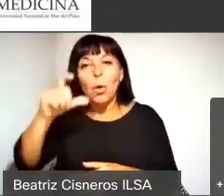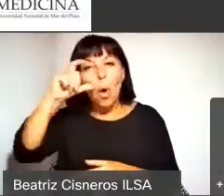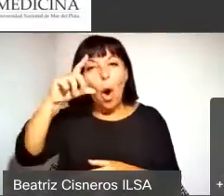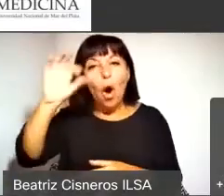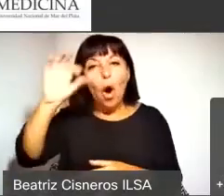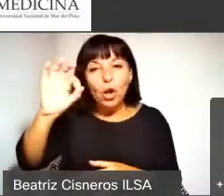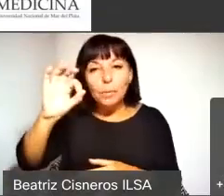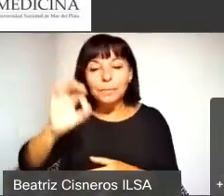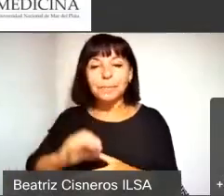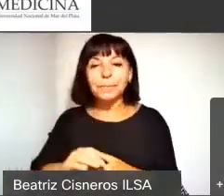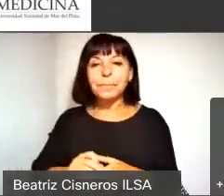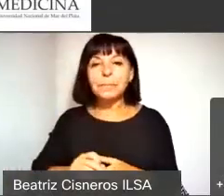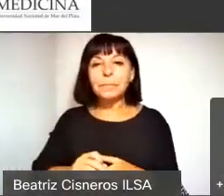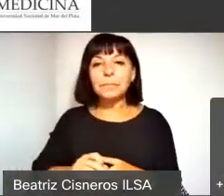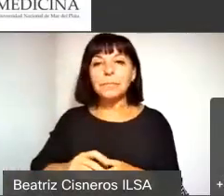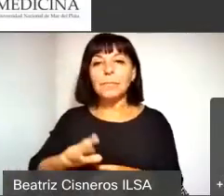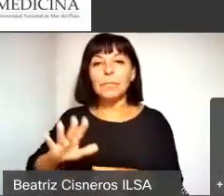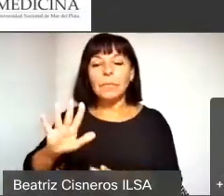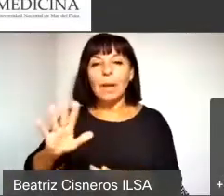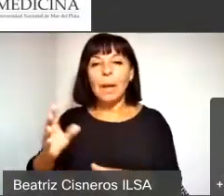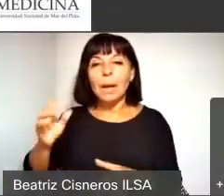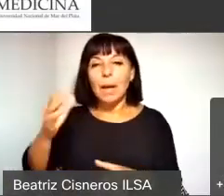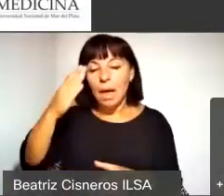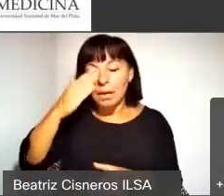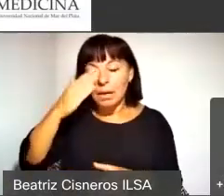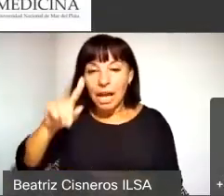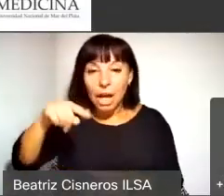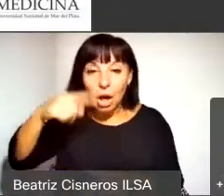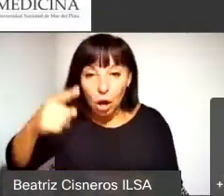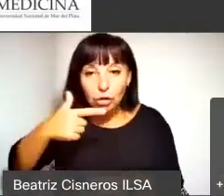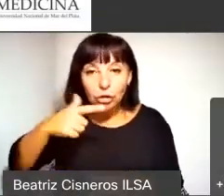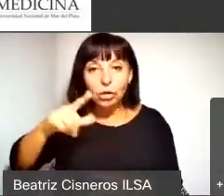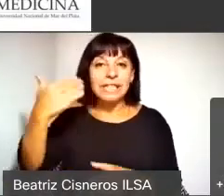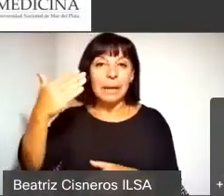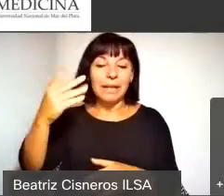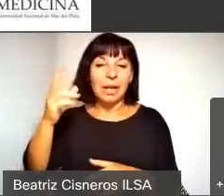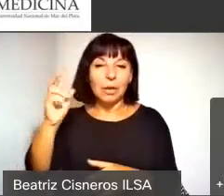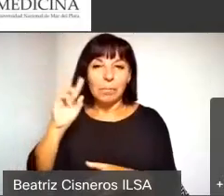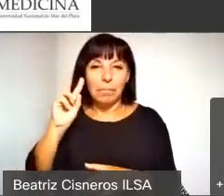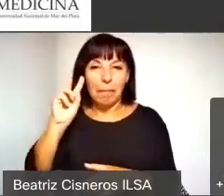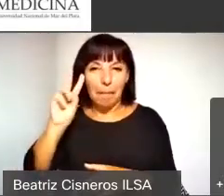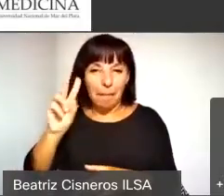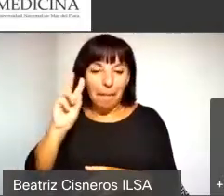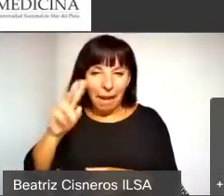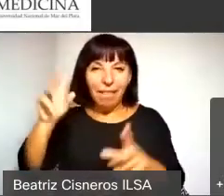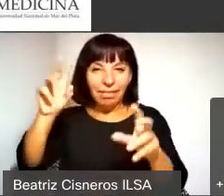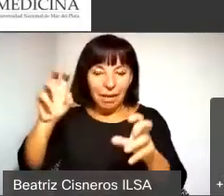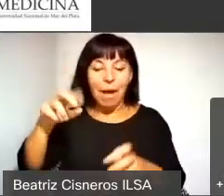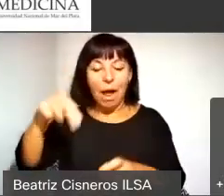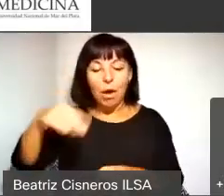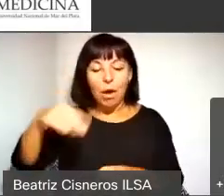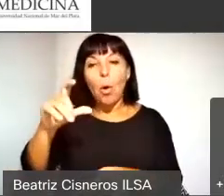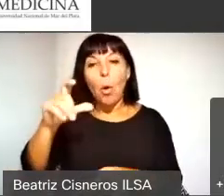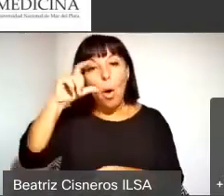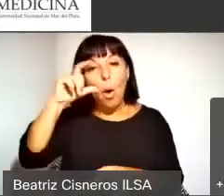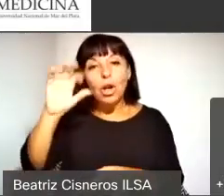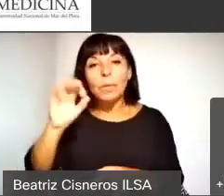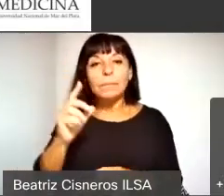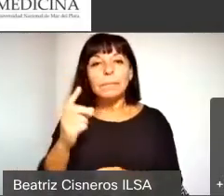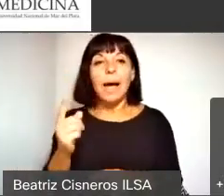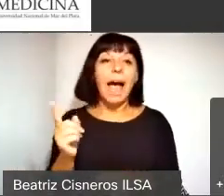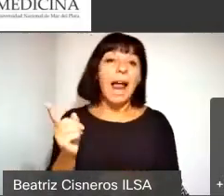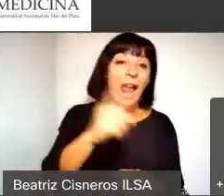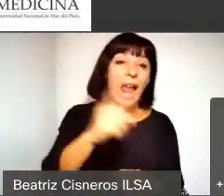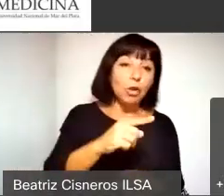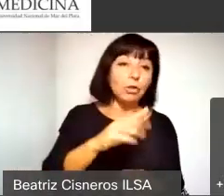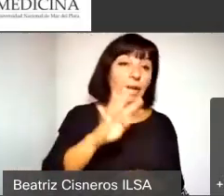ver con mayor detalle en el seminario siguiente. En el caso de la célula procariota existe